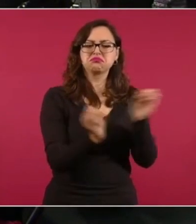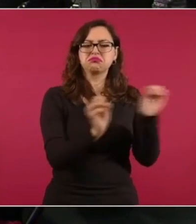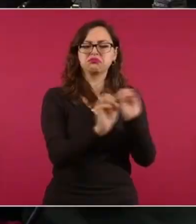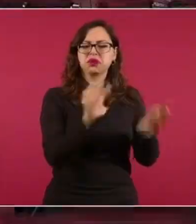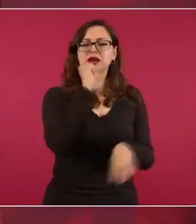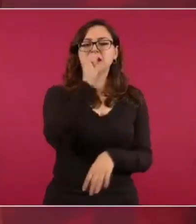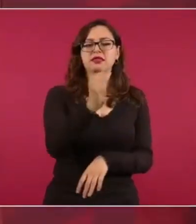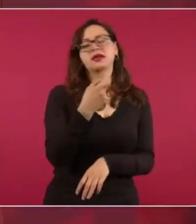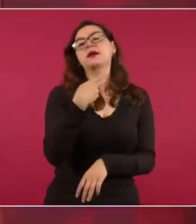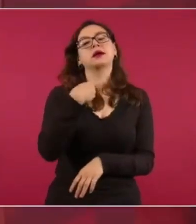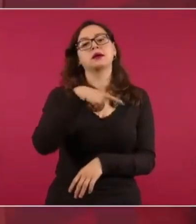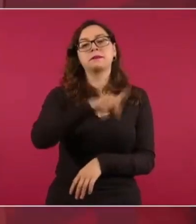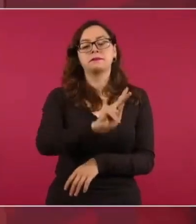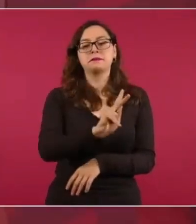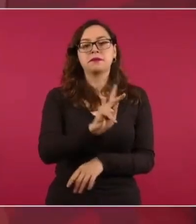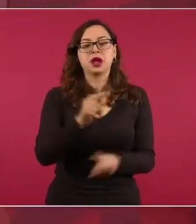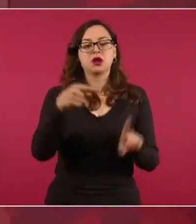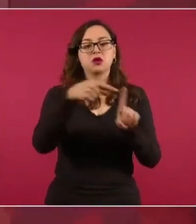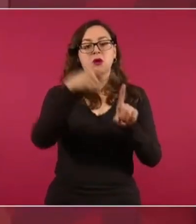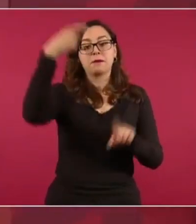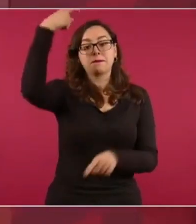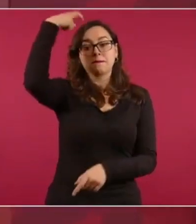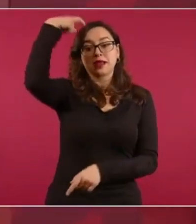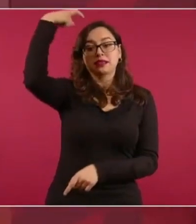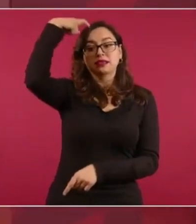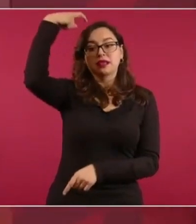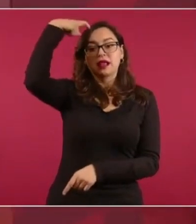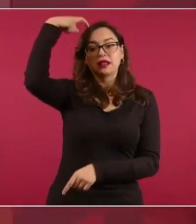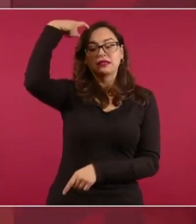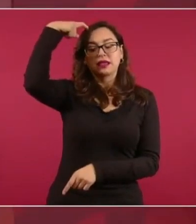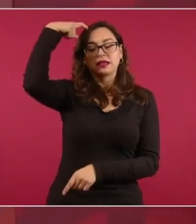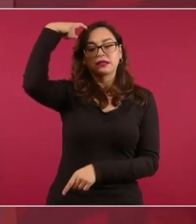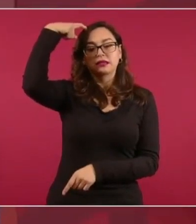pero siempre ha pensado